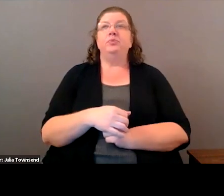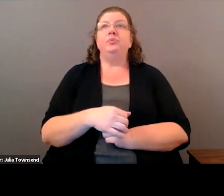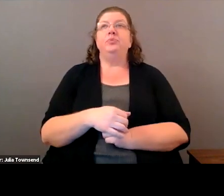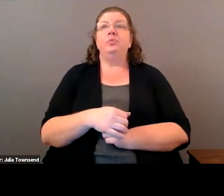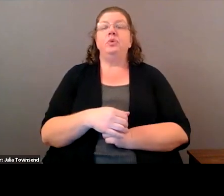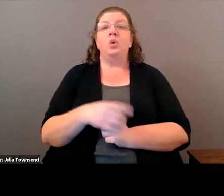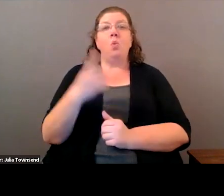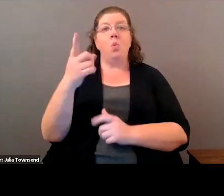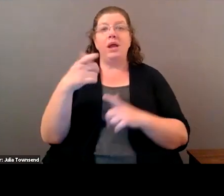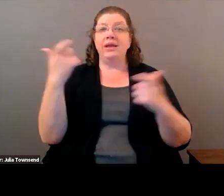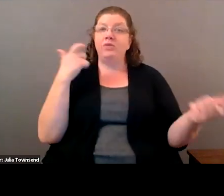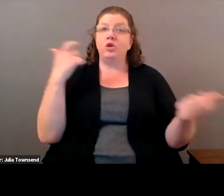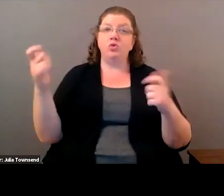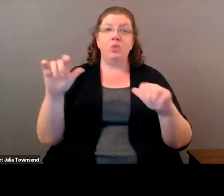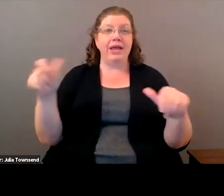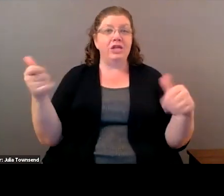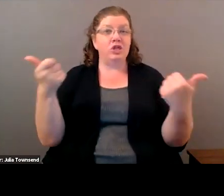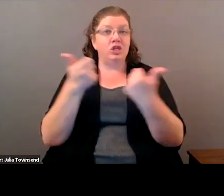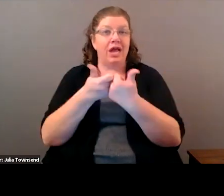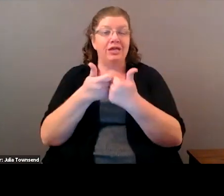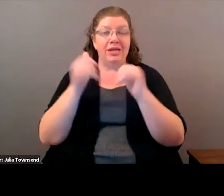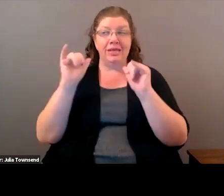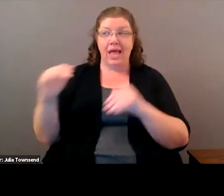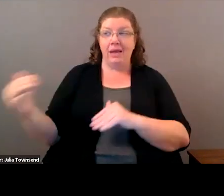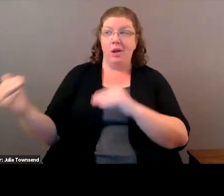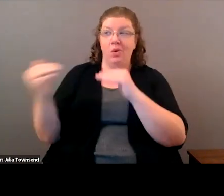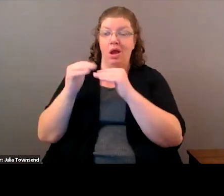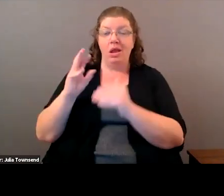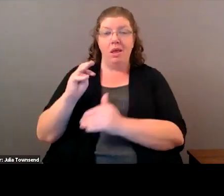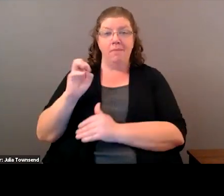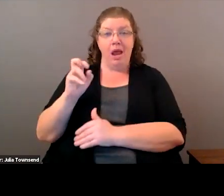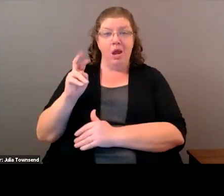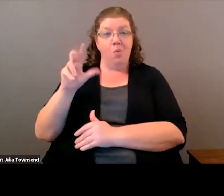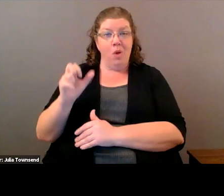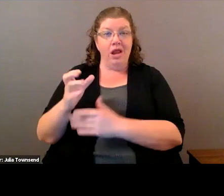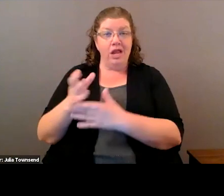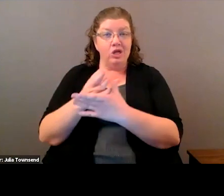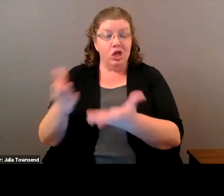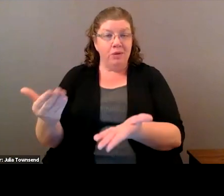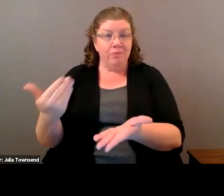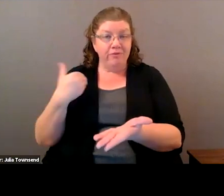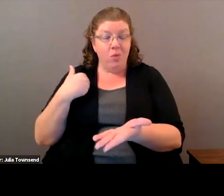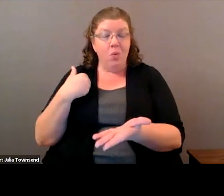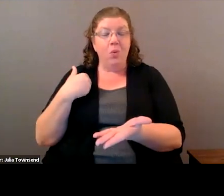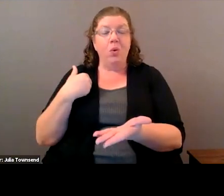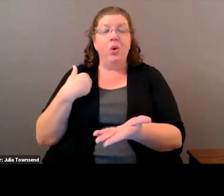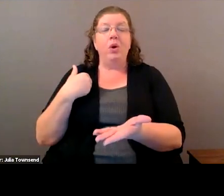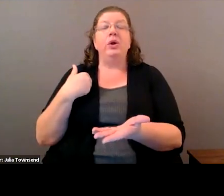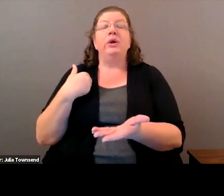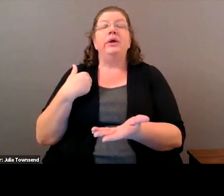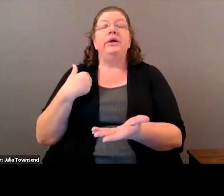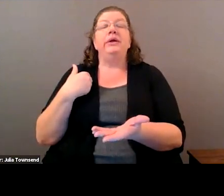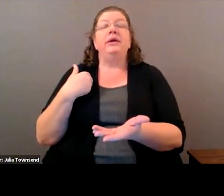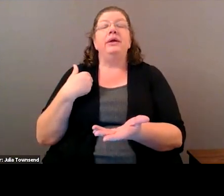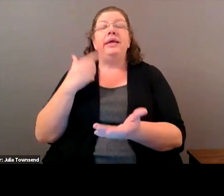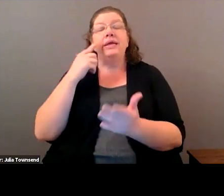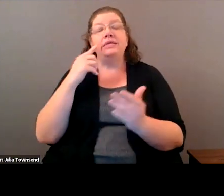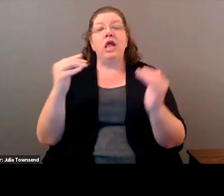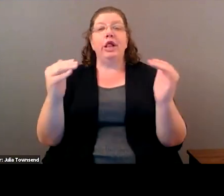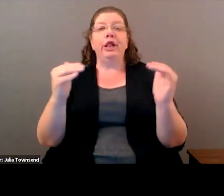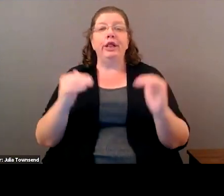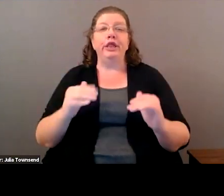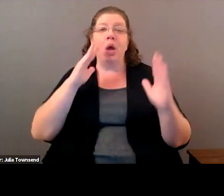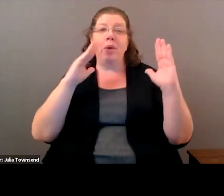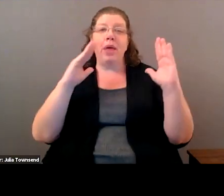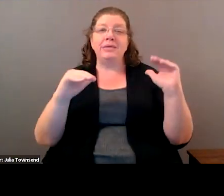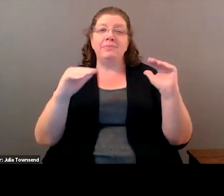compañera Manuela, aparte es las pocas expectativas que se tienen acerca de estos